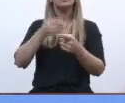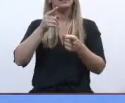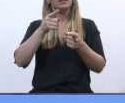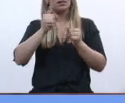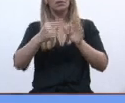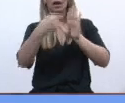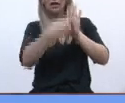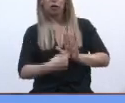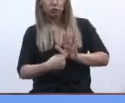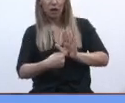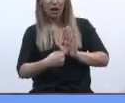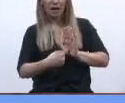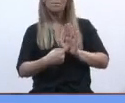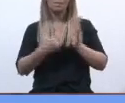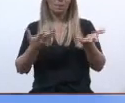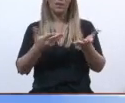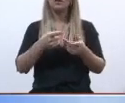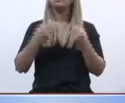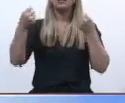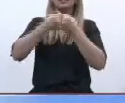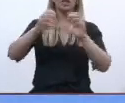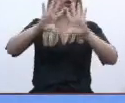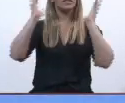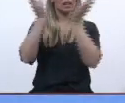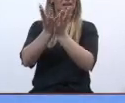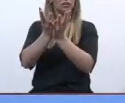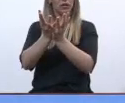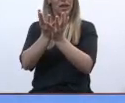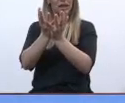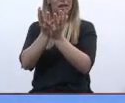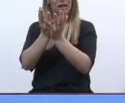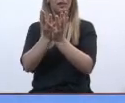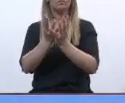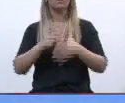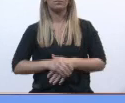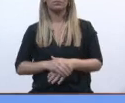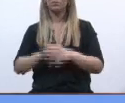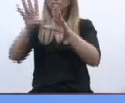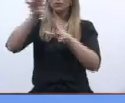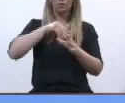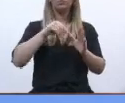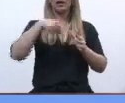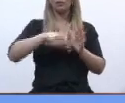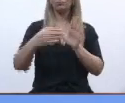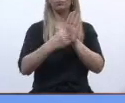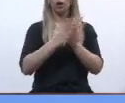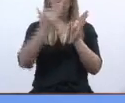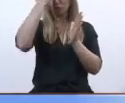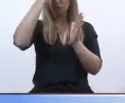para sí al asimilar un tratado internacional en su bloque de constitucionalidad. Podría hablar de